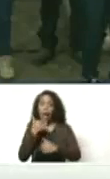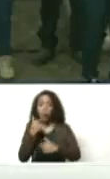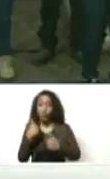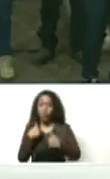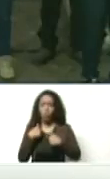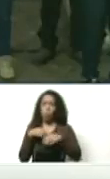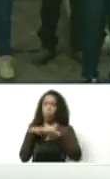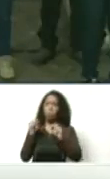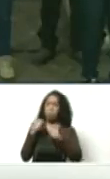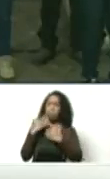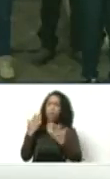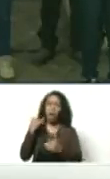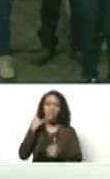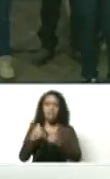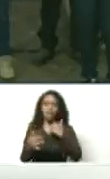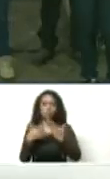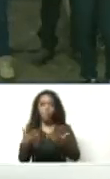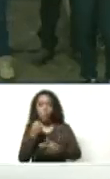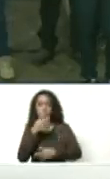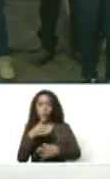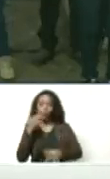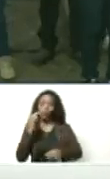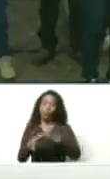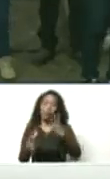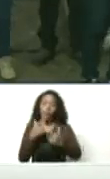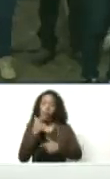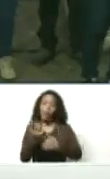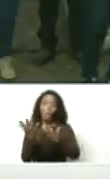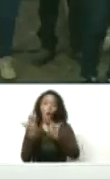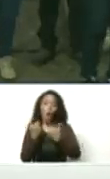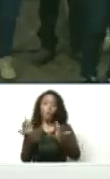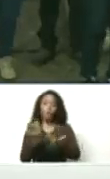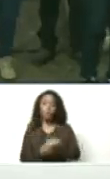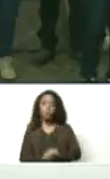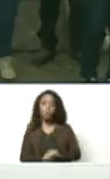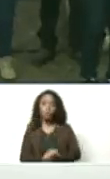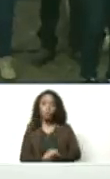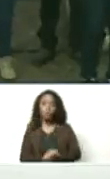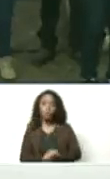entendía. Y al final, bueno, aflojó. El hombre